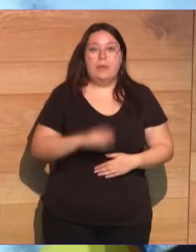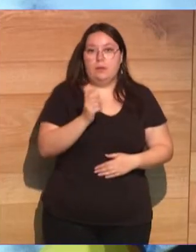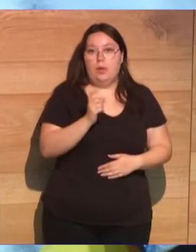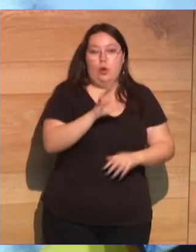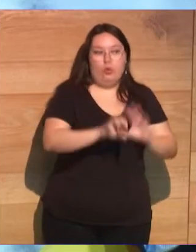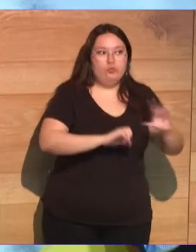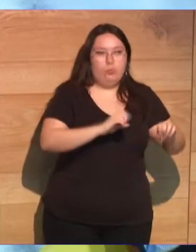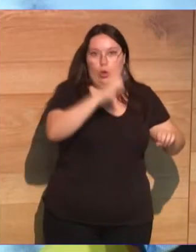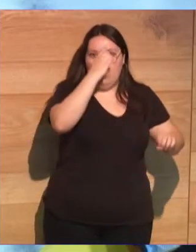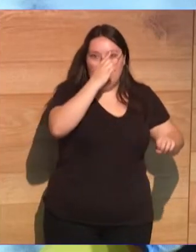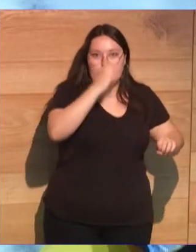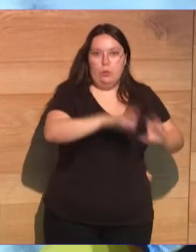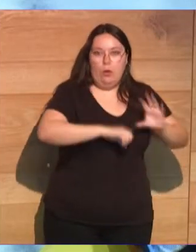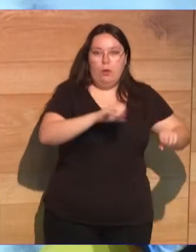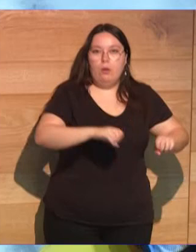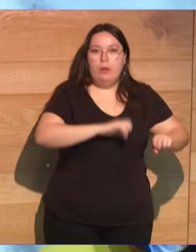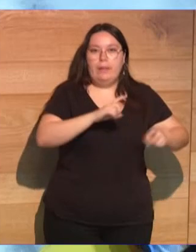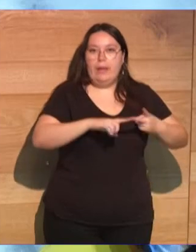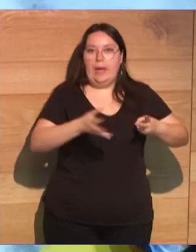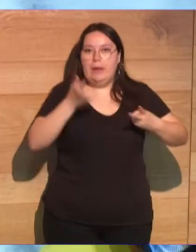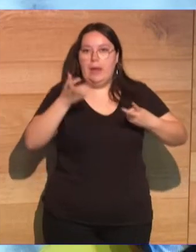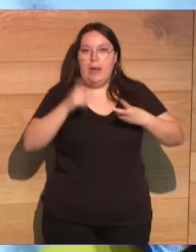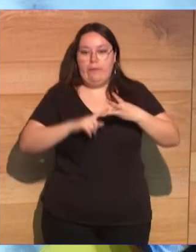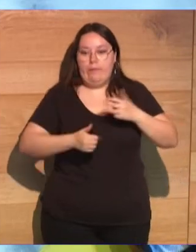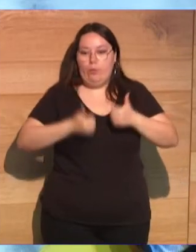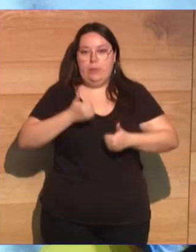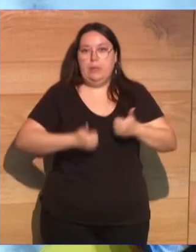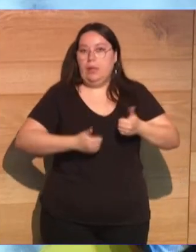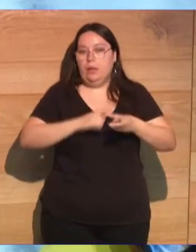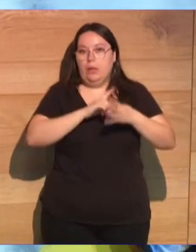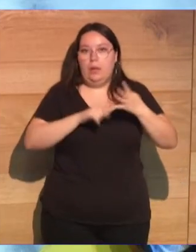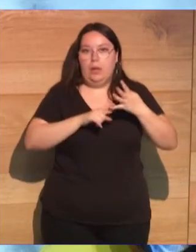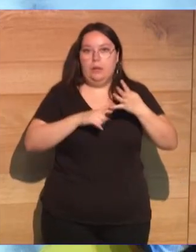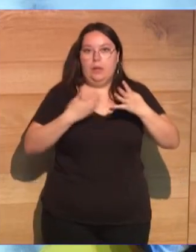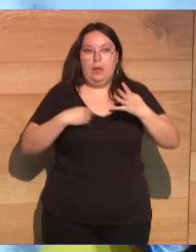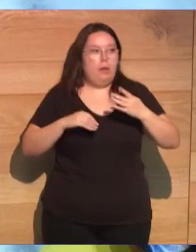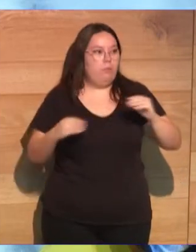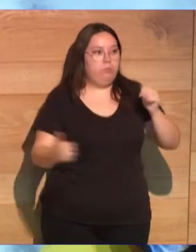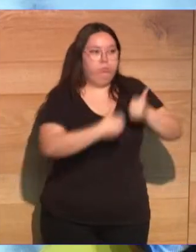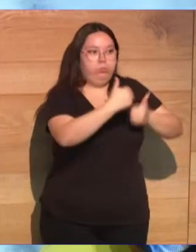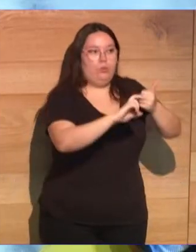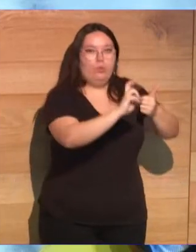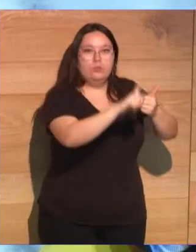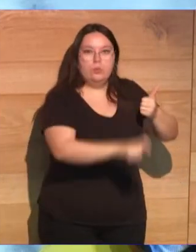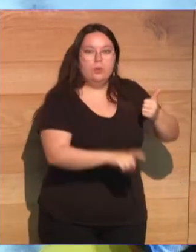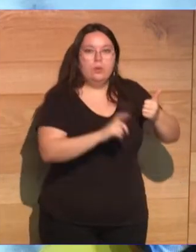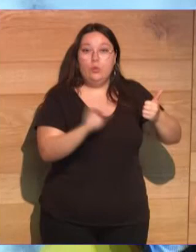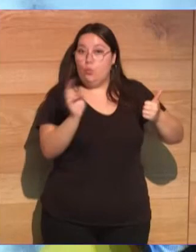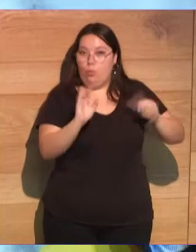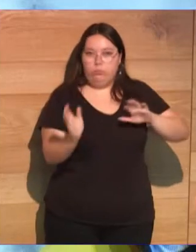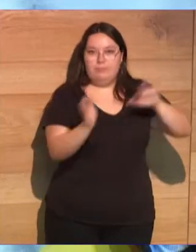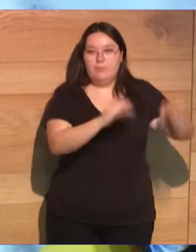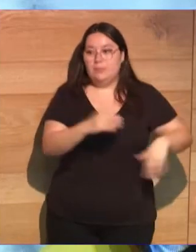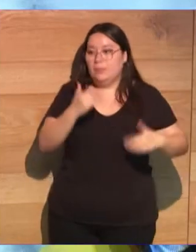el compulsivo, el de ganar, el de competir, el de alienarte del otro, sino que a través de